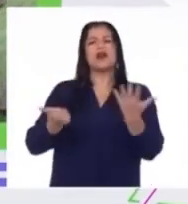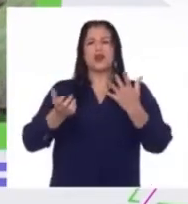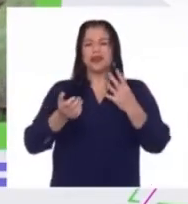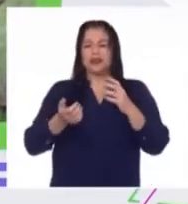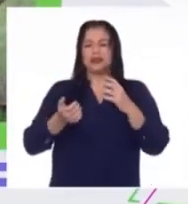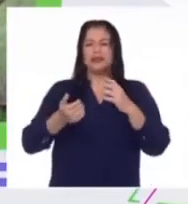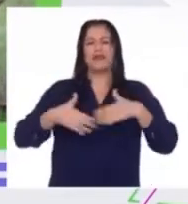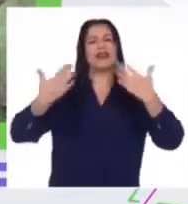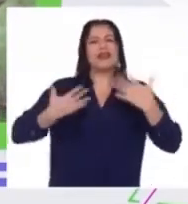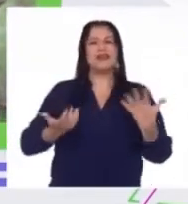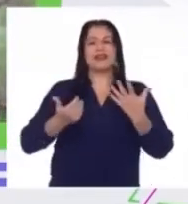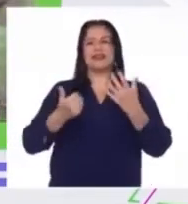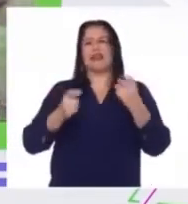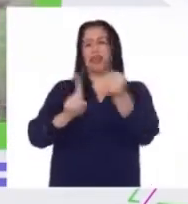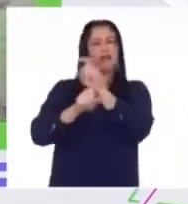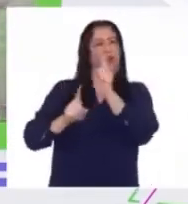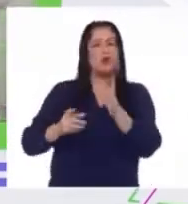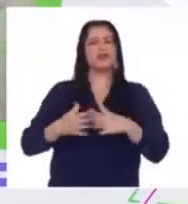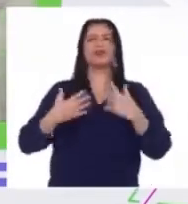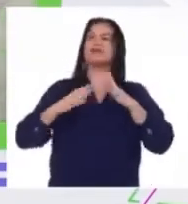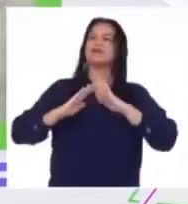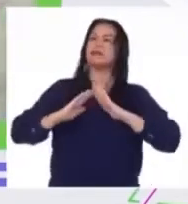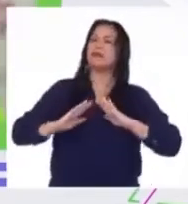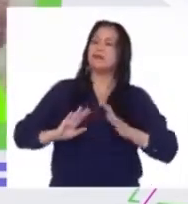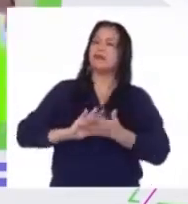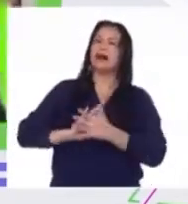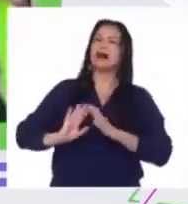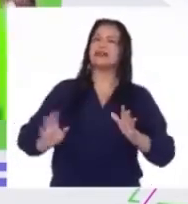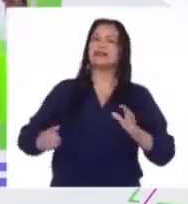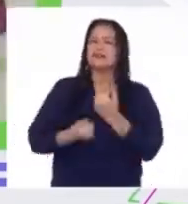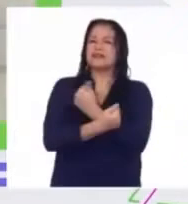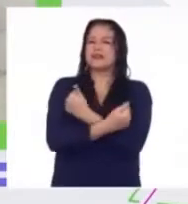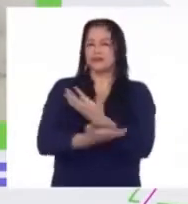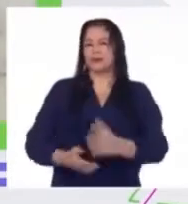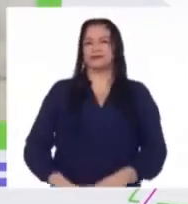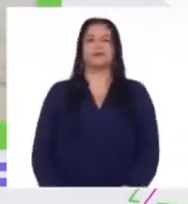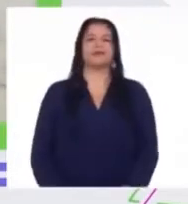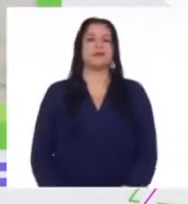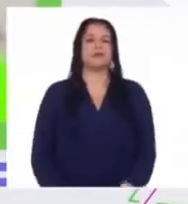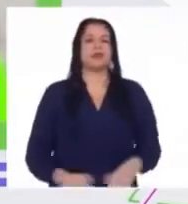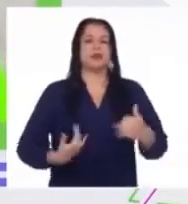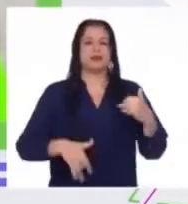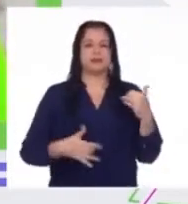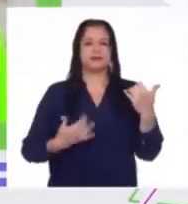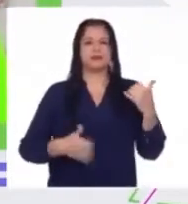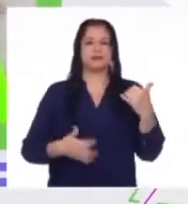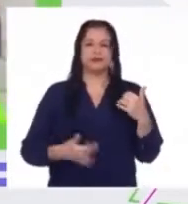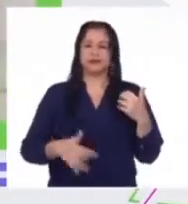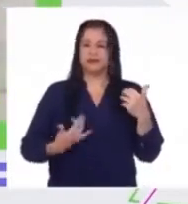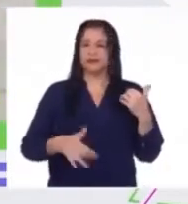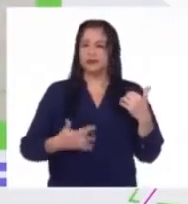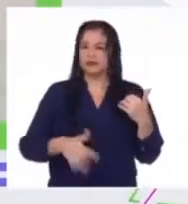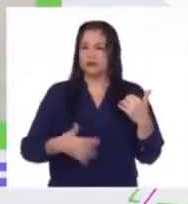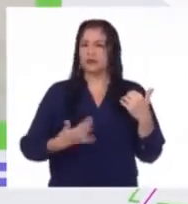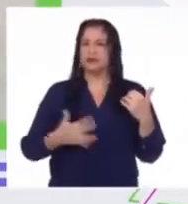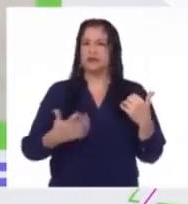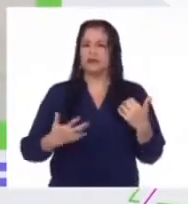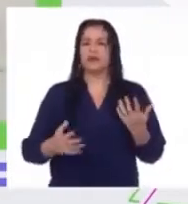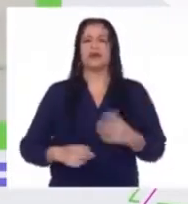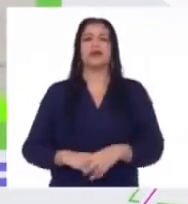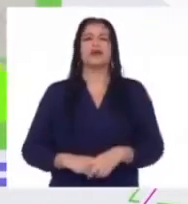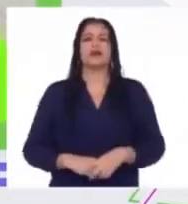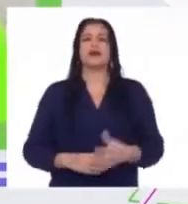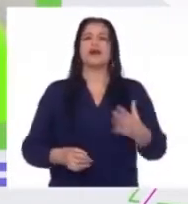no maltratarnos. Eso me gustaría. Ya no. Ay, madrecita,